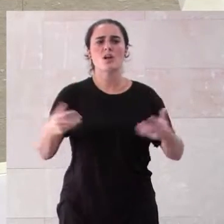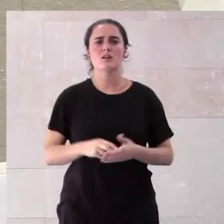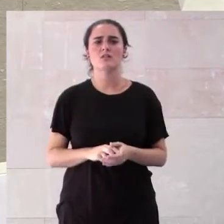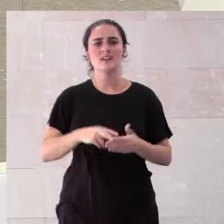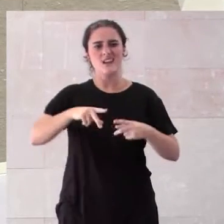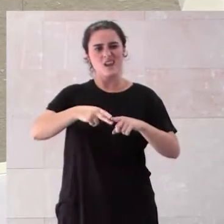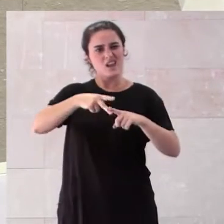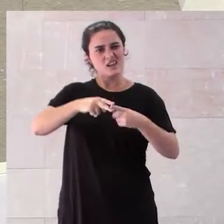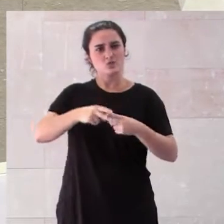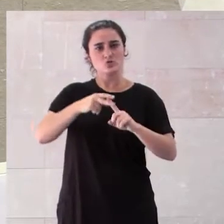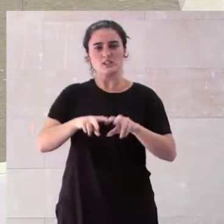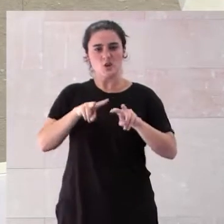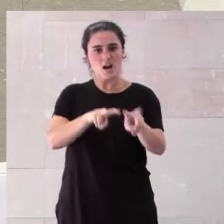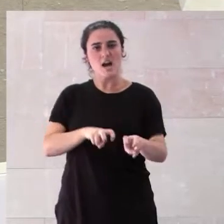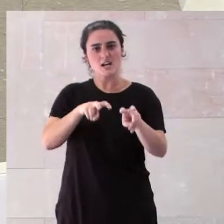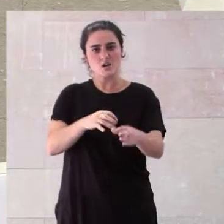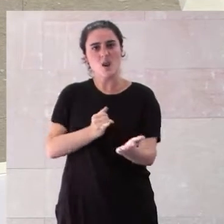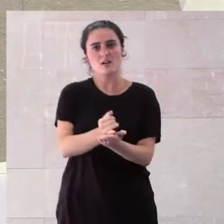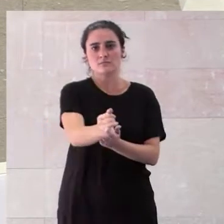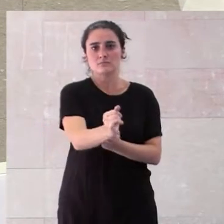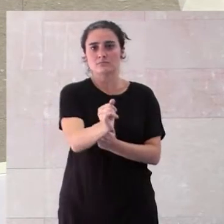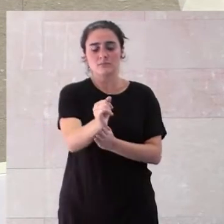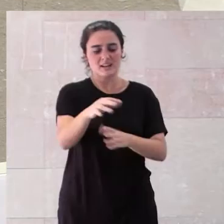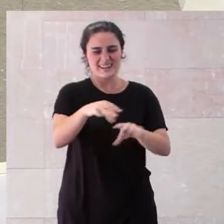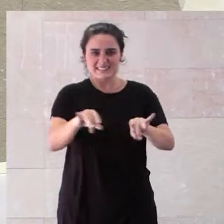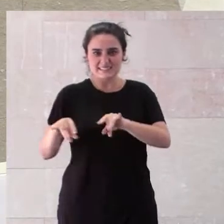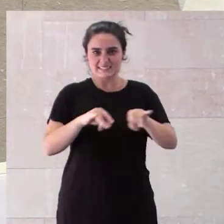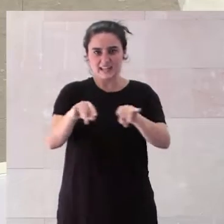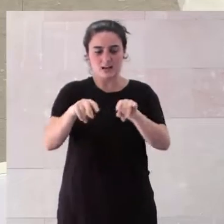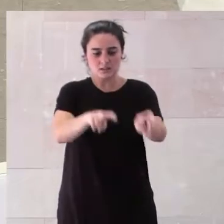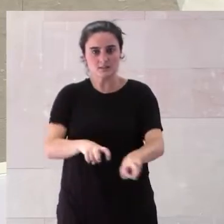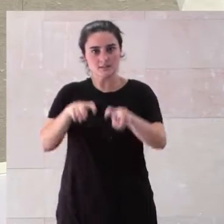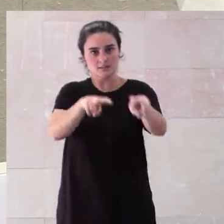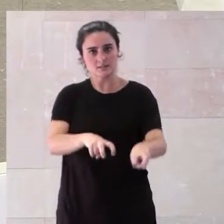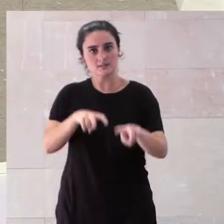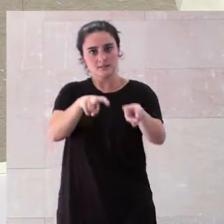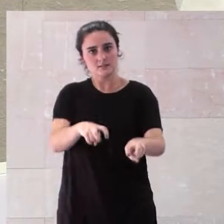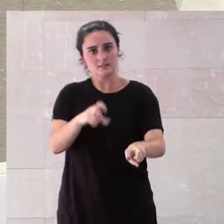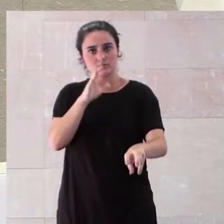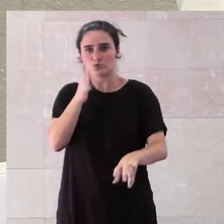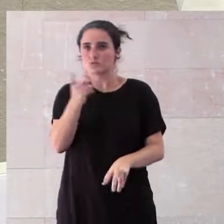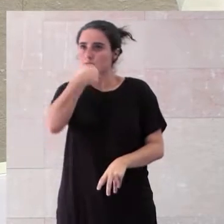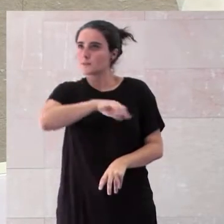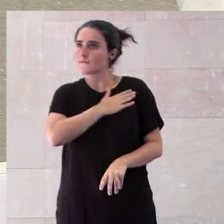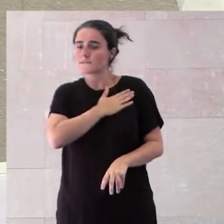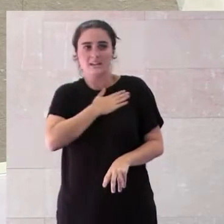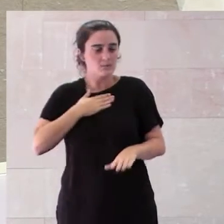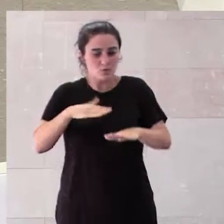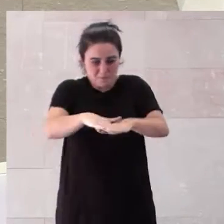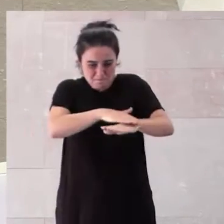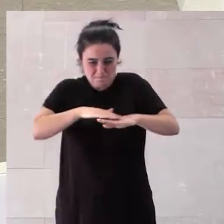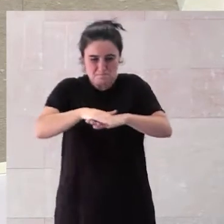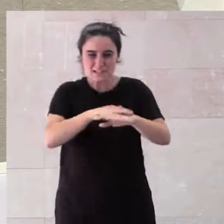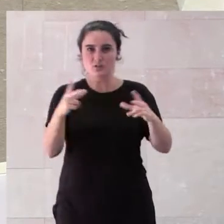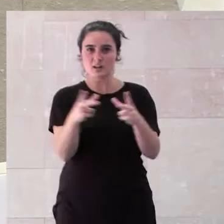de un instrumento agrícola utilizado para renovar y remover la tierra, porque queremos remover todos los cimientos y obstáculos que permiten la existencia de